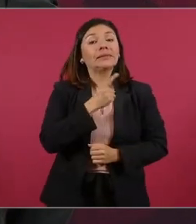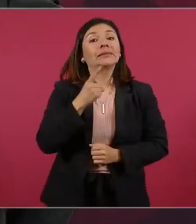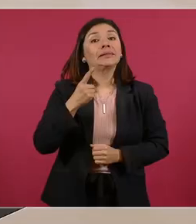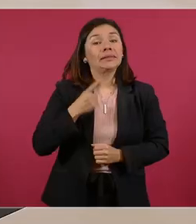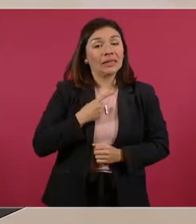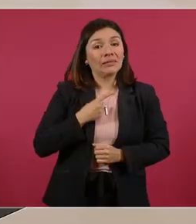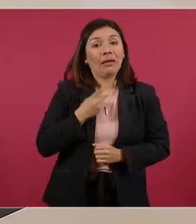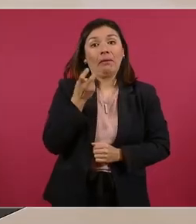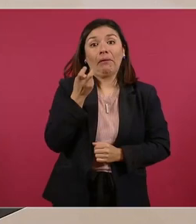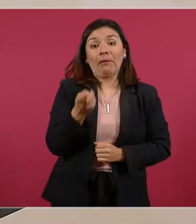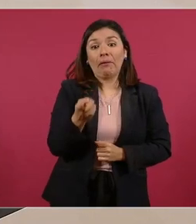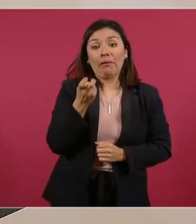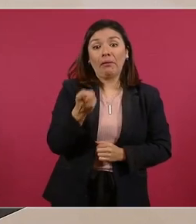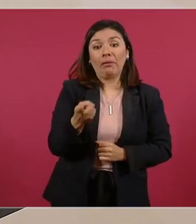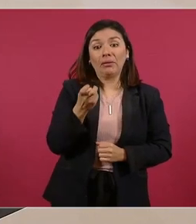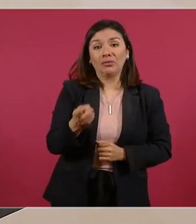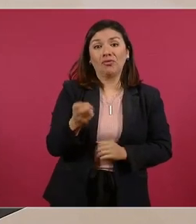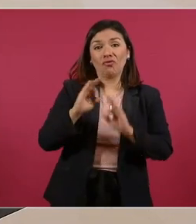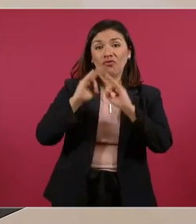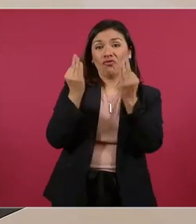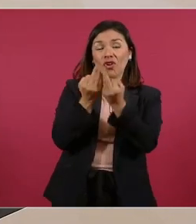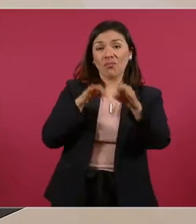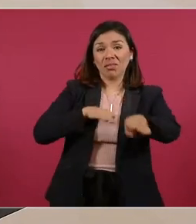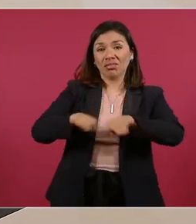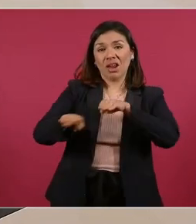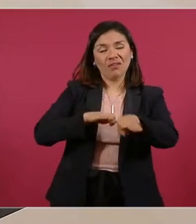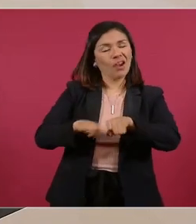desaparecer ese modus operandi